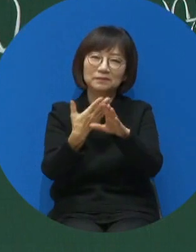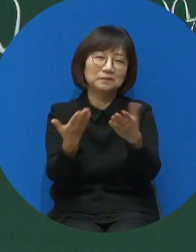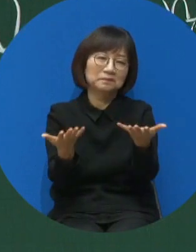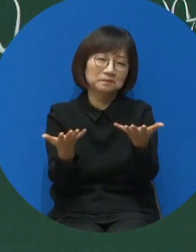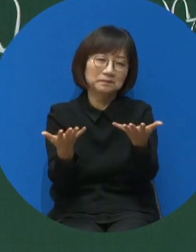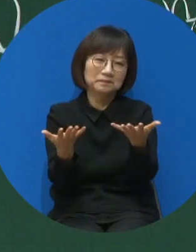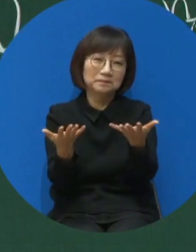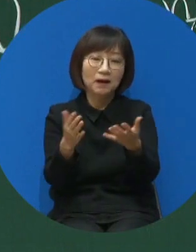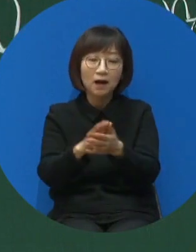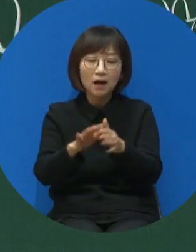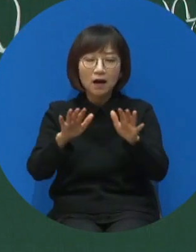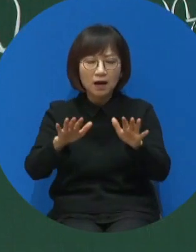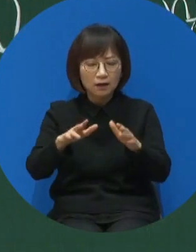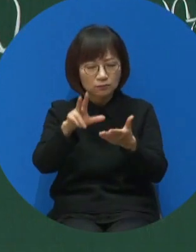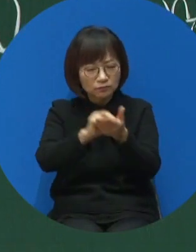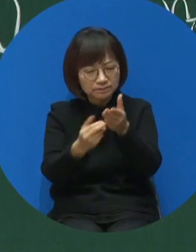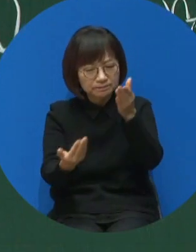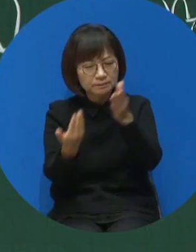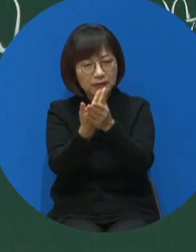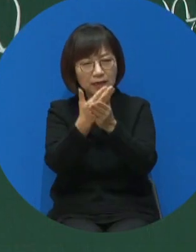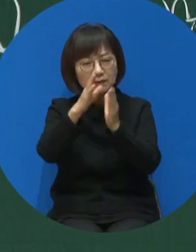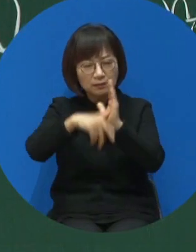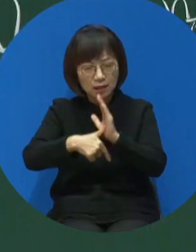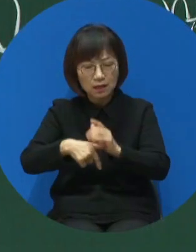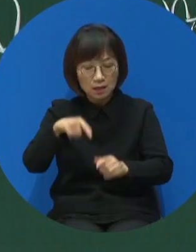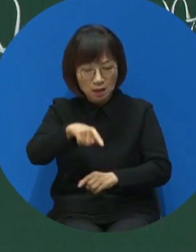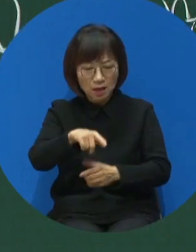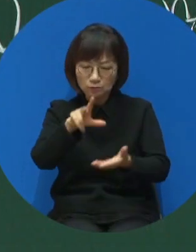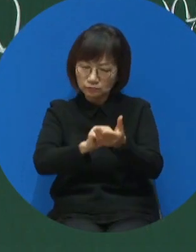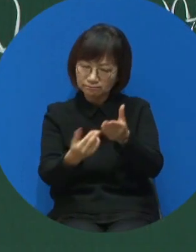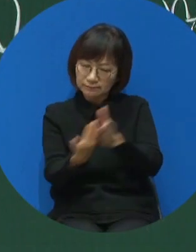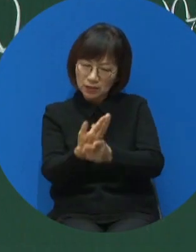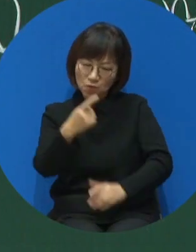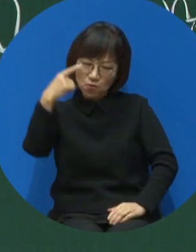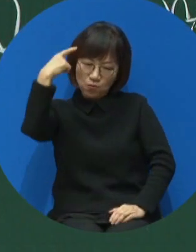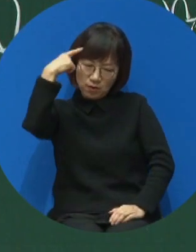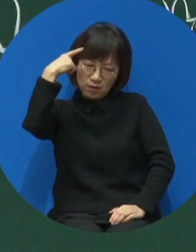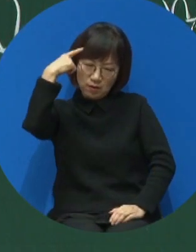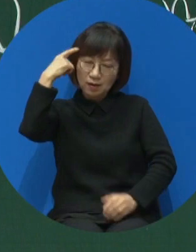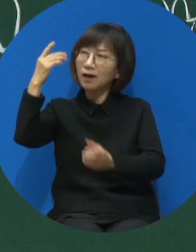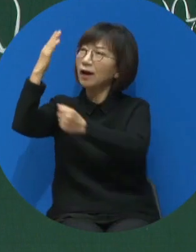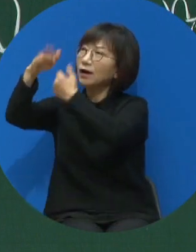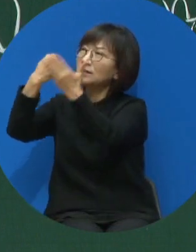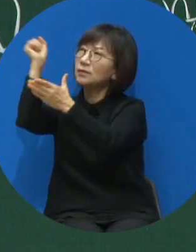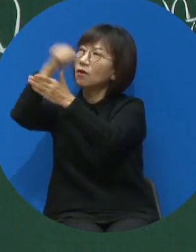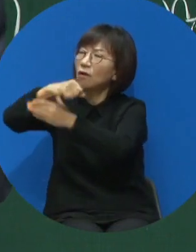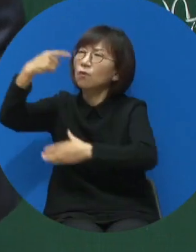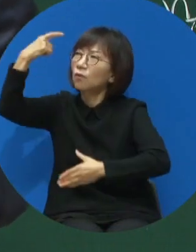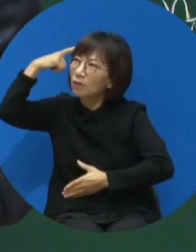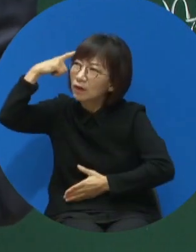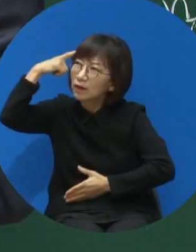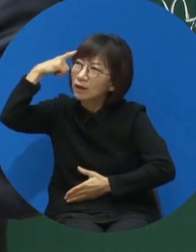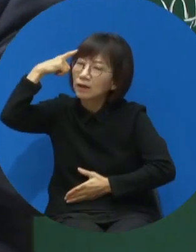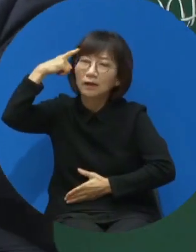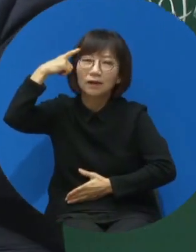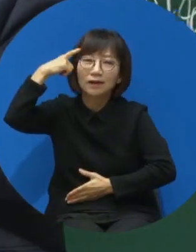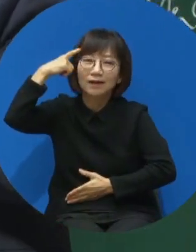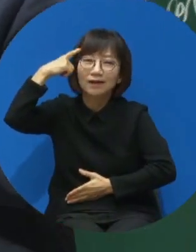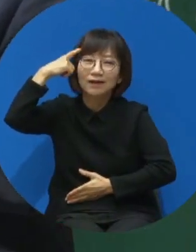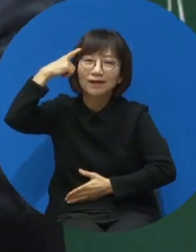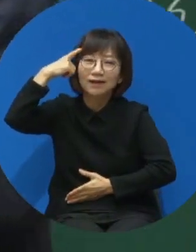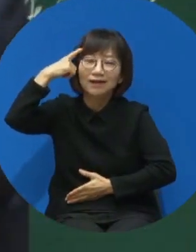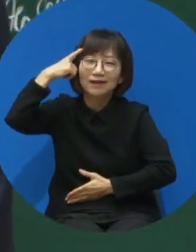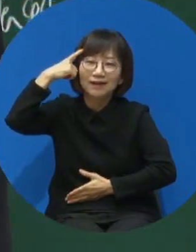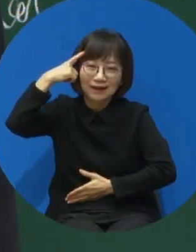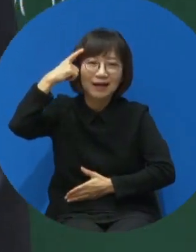ue y donde sea cero porque dios me habrá dado esto quién univisión